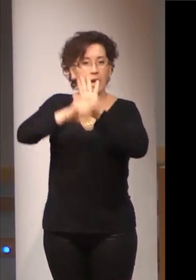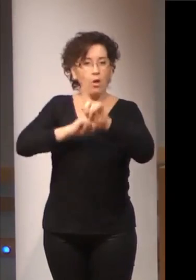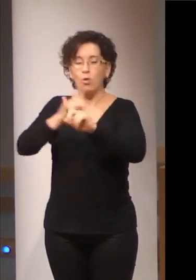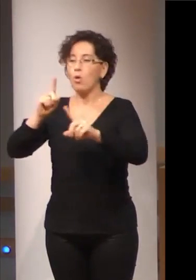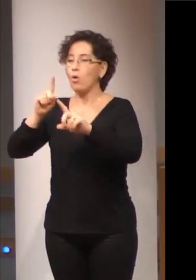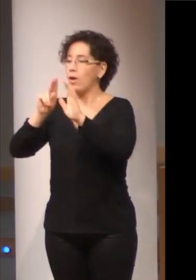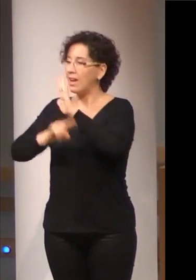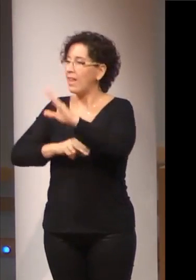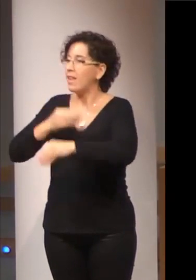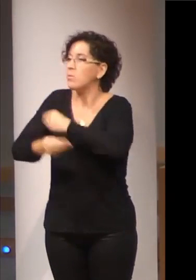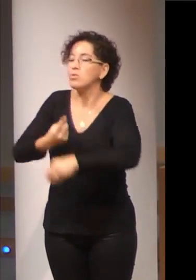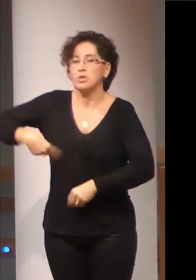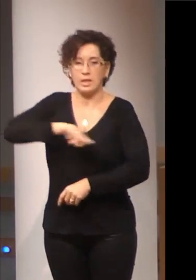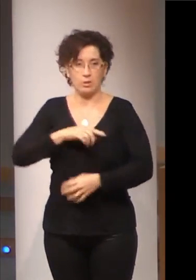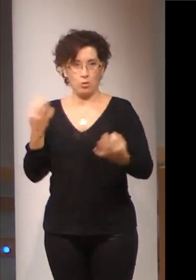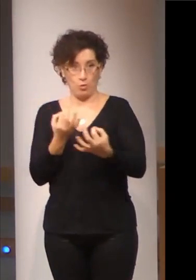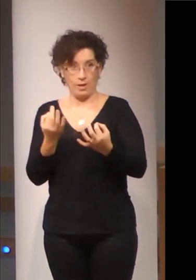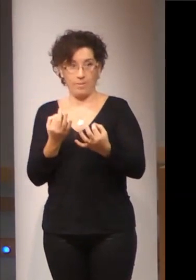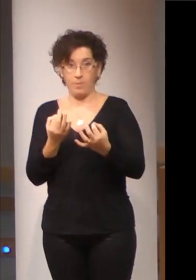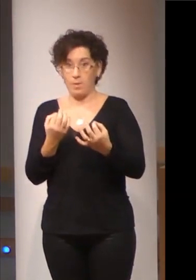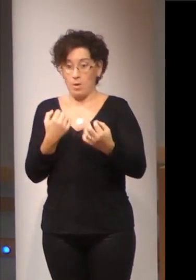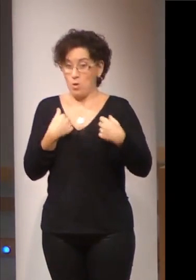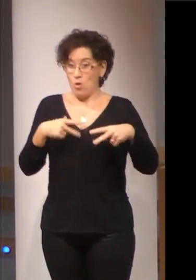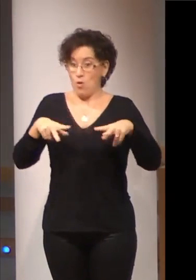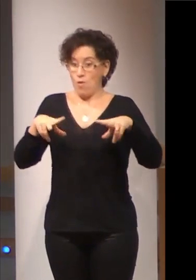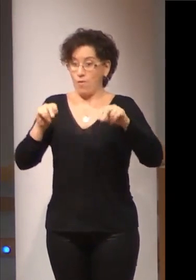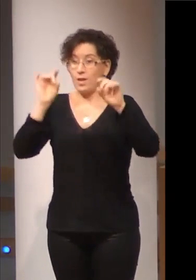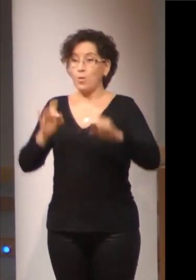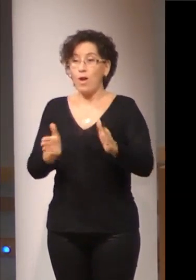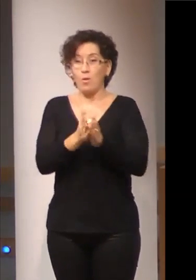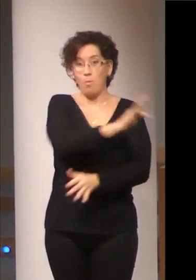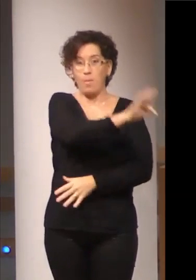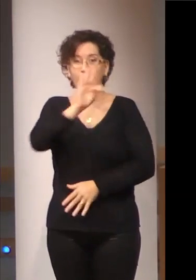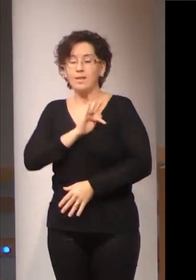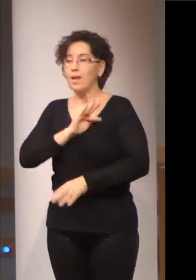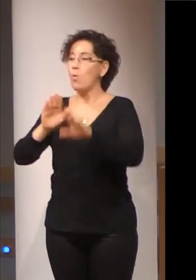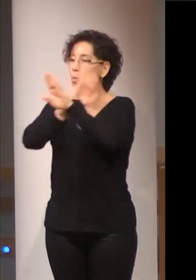Terminaré como la compañera que me ha precedido hablando de retos y proyectos de futuro.